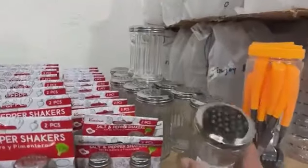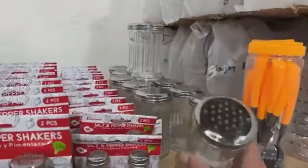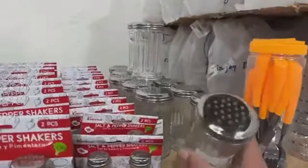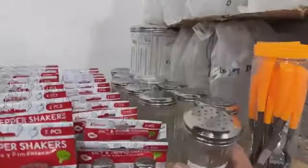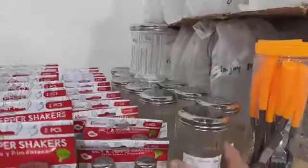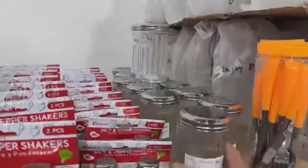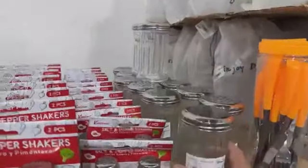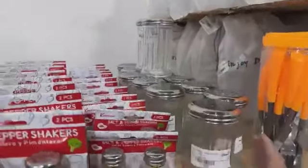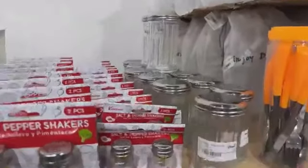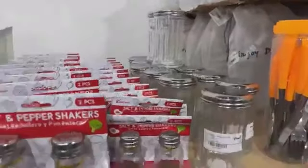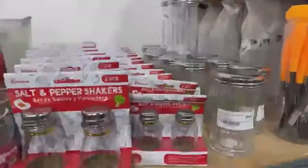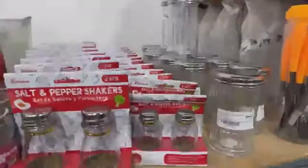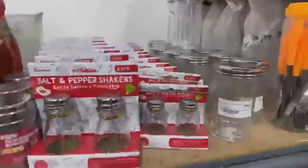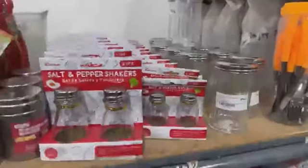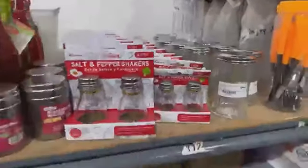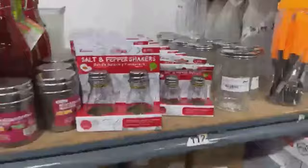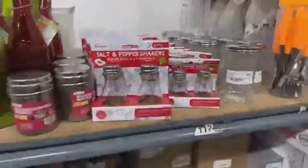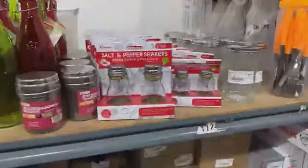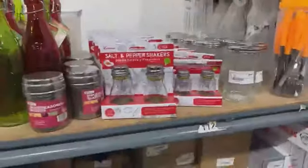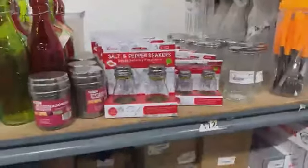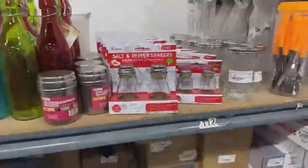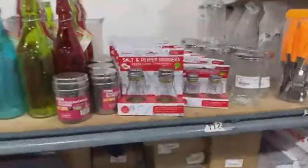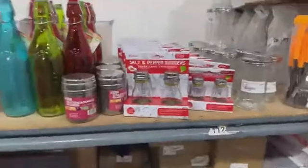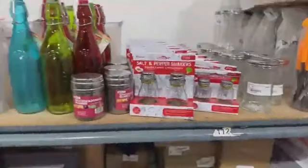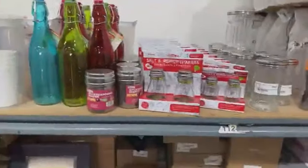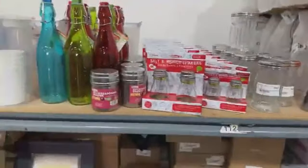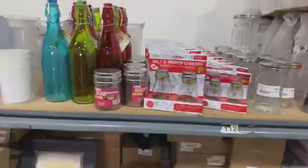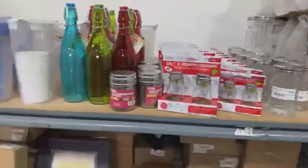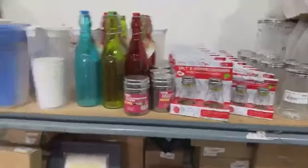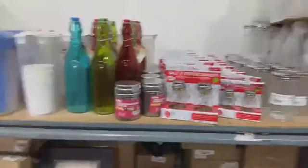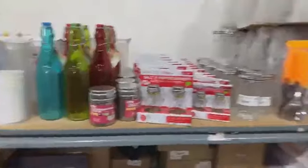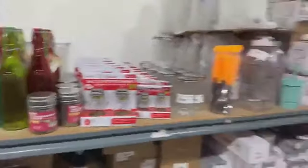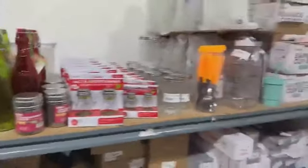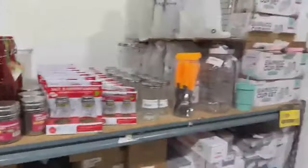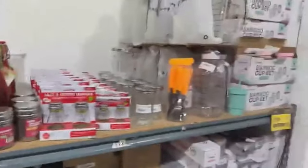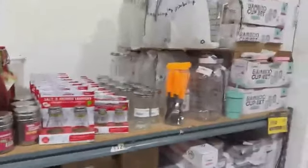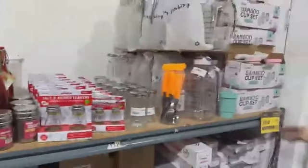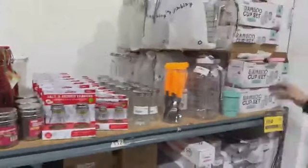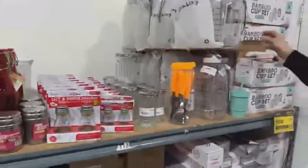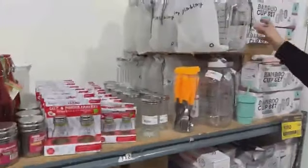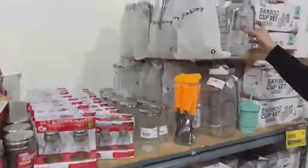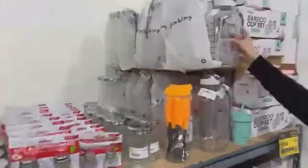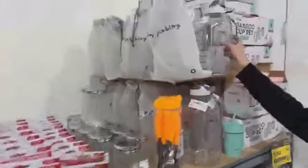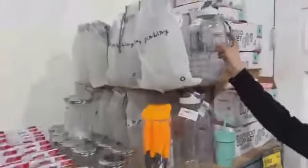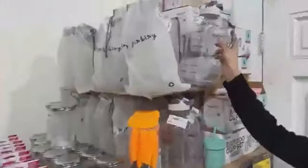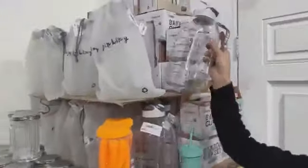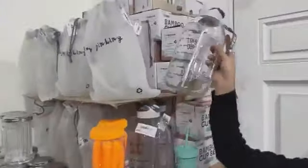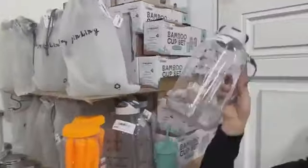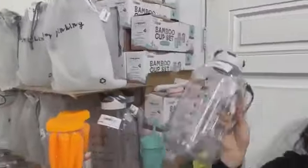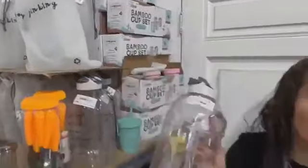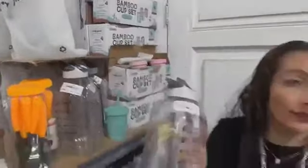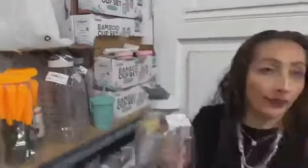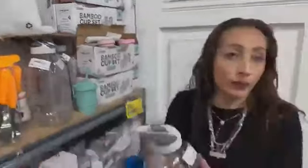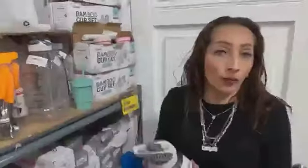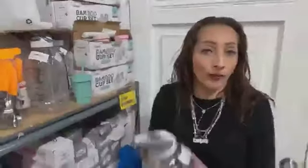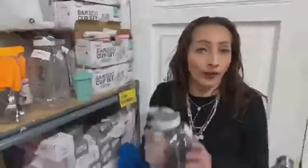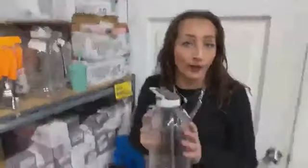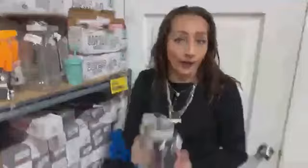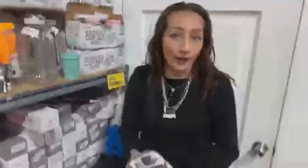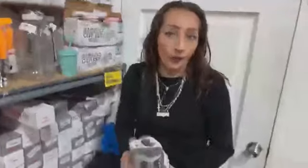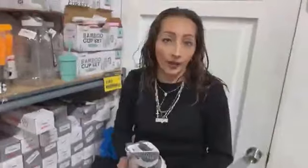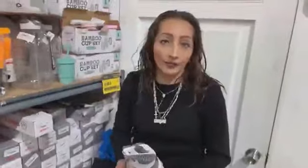lo de...? Ahí está, el azucarero perfecto. Sal, todo, todo eso. Para el gym, para el trabajo, oh, que nunca falte,